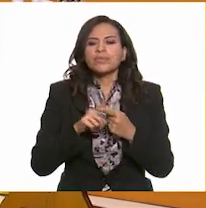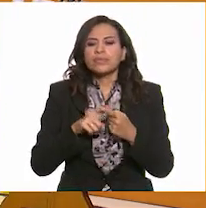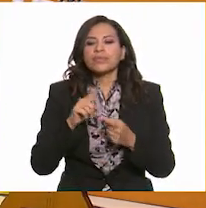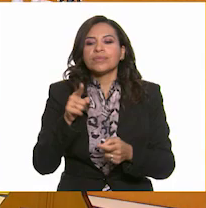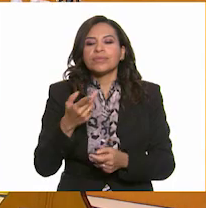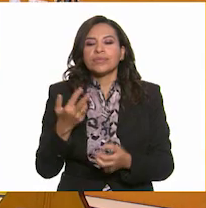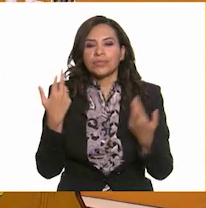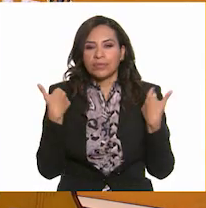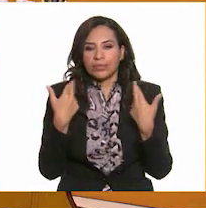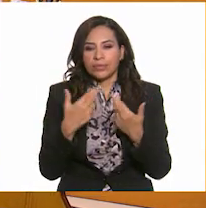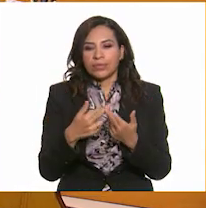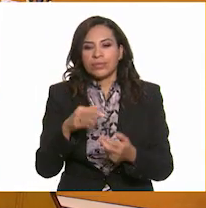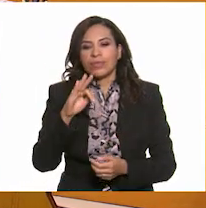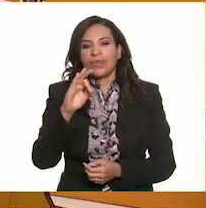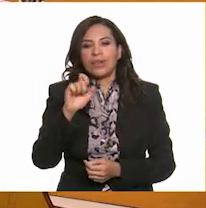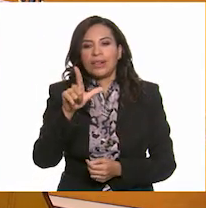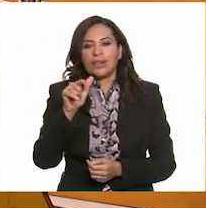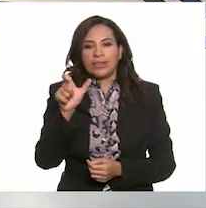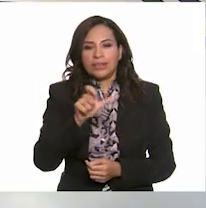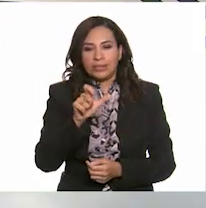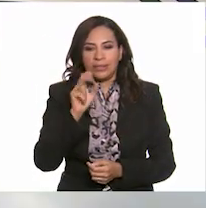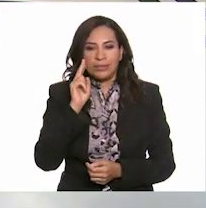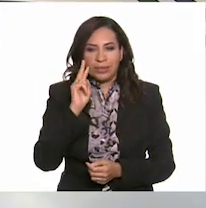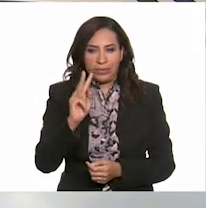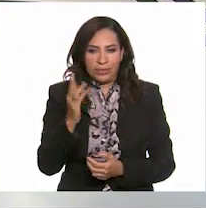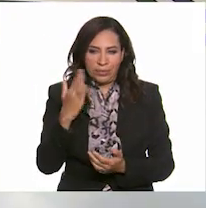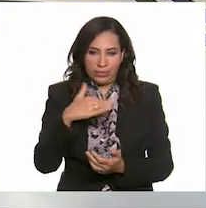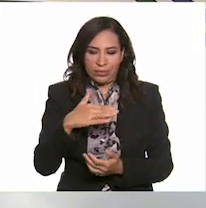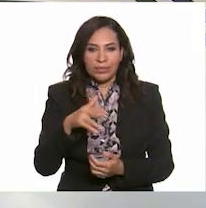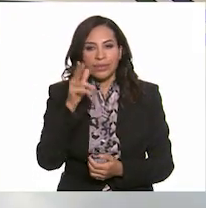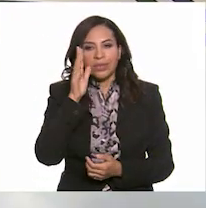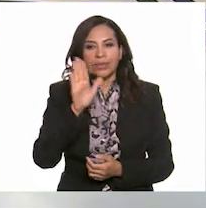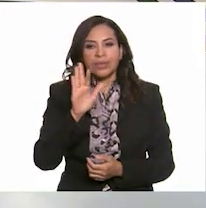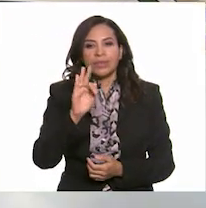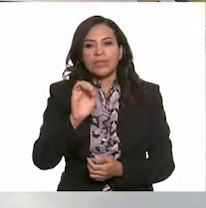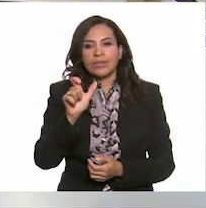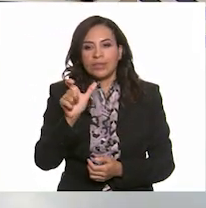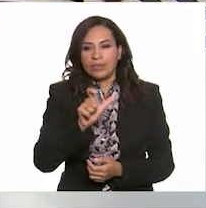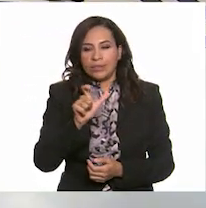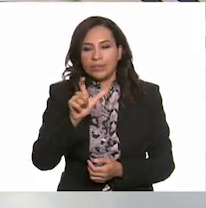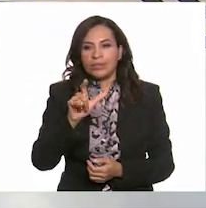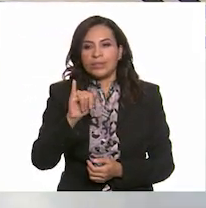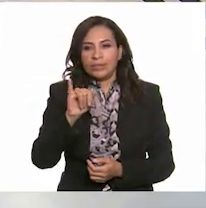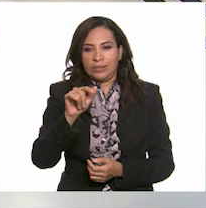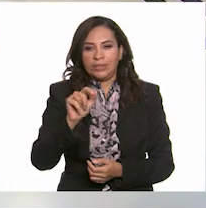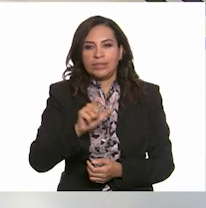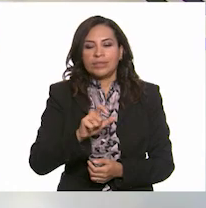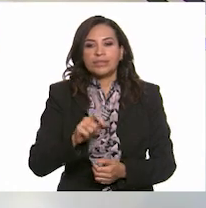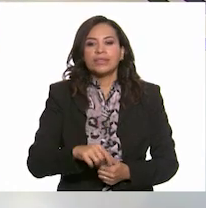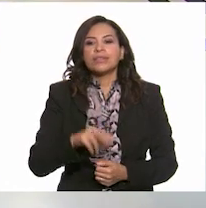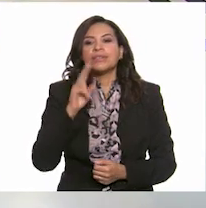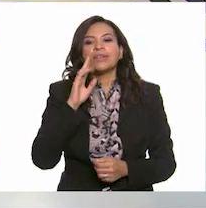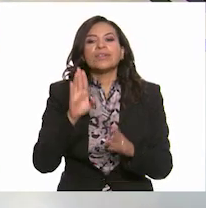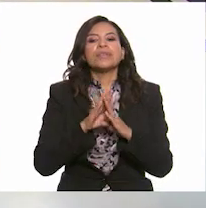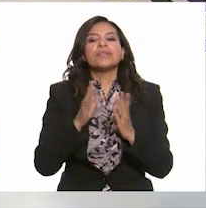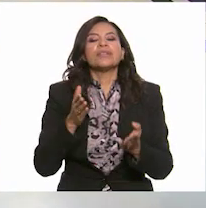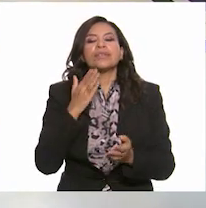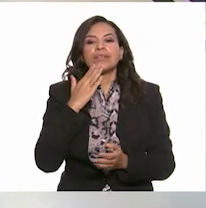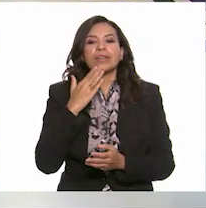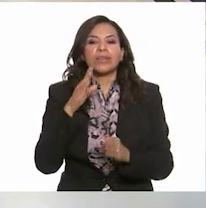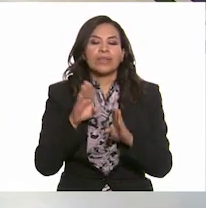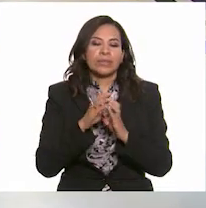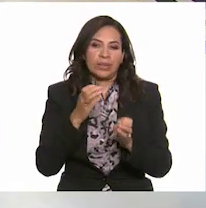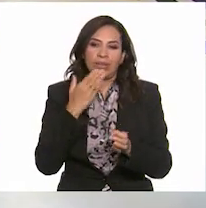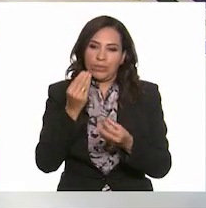Al maestro Félix Bailón. Hola, maestro Félix. ¿Cómo estás? Bien, bien, bien,